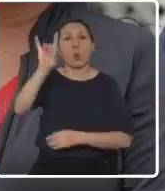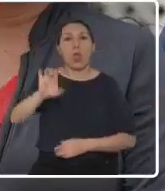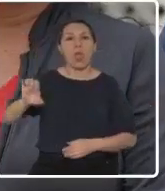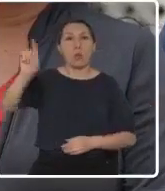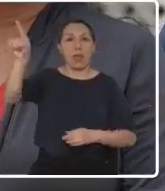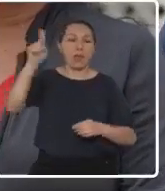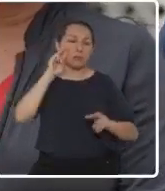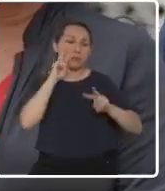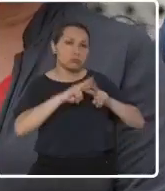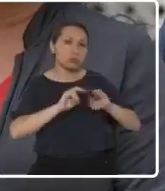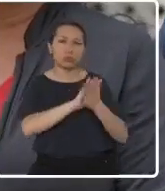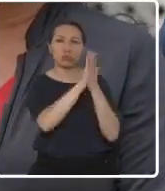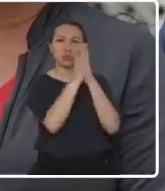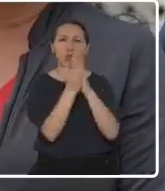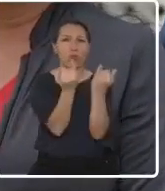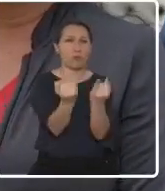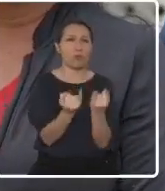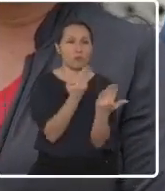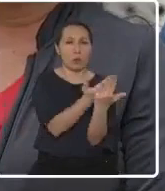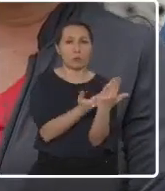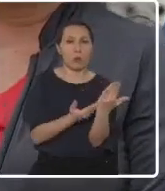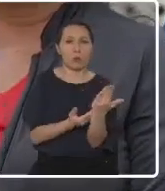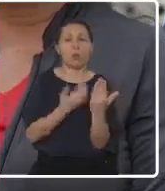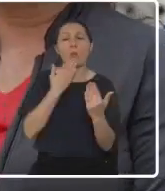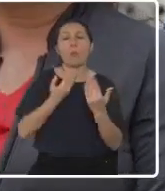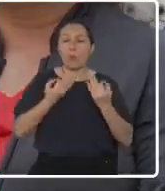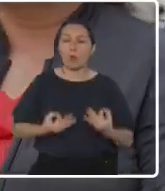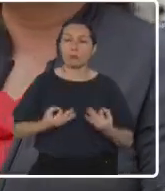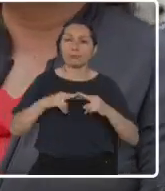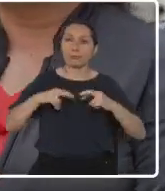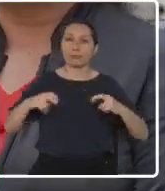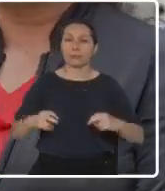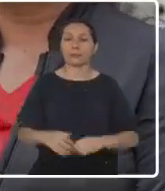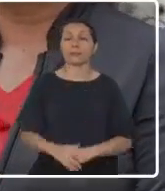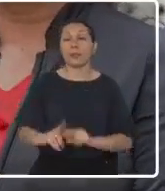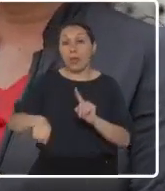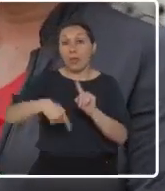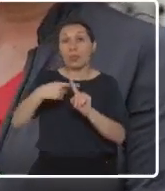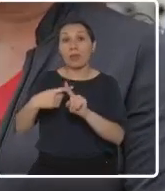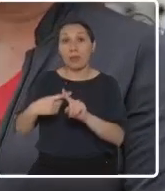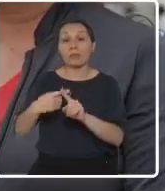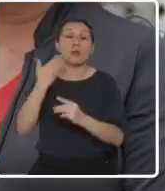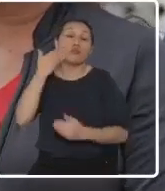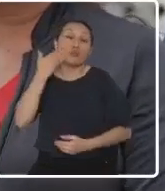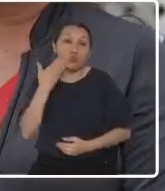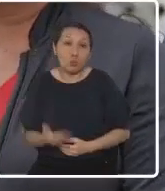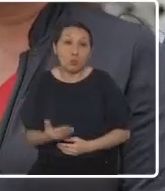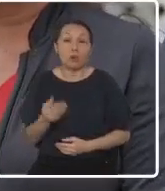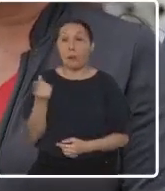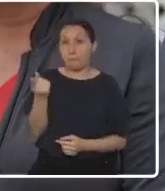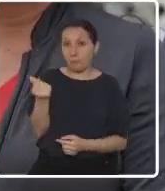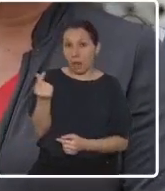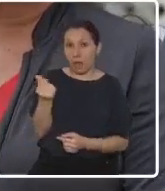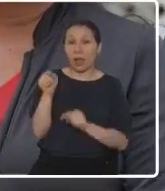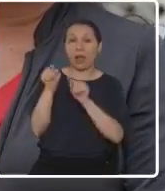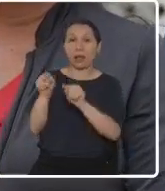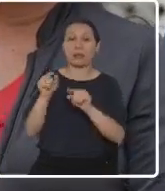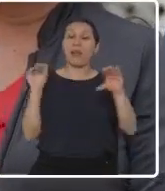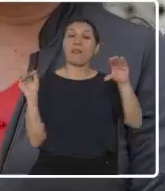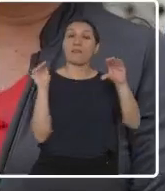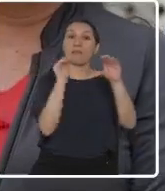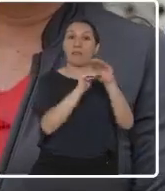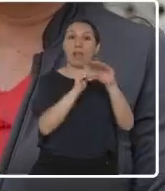Europea para que estén todos los antecedentes cuando se realicen las investigaciones necesarias. Además, hemos recibido donaciones monetarias. El